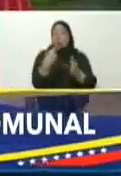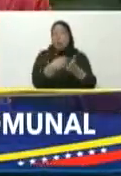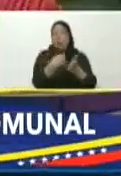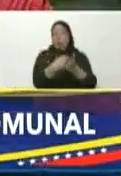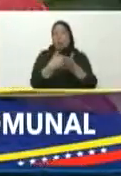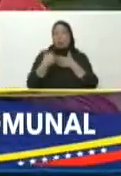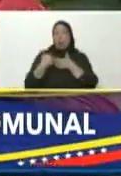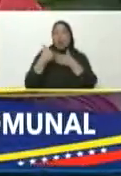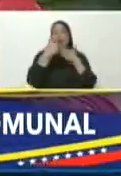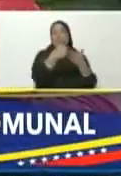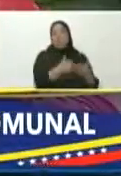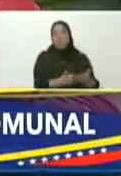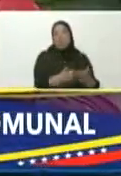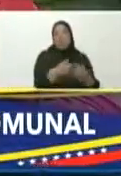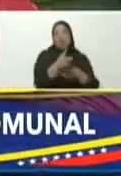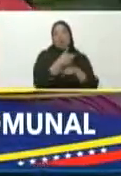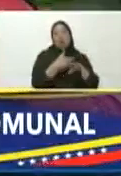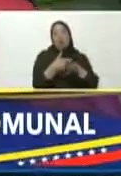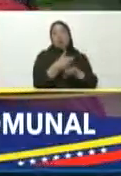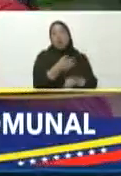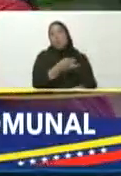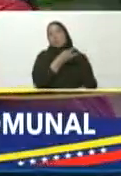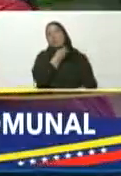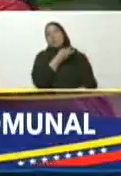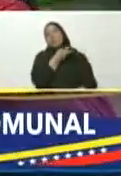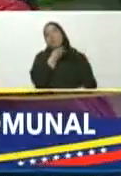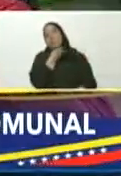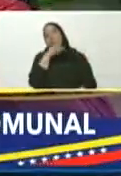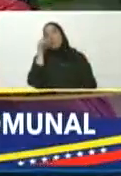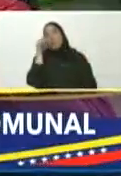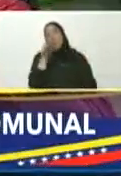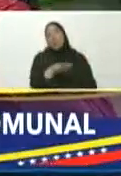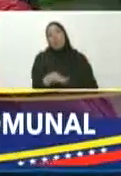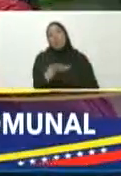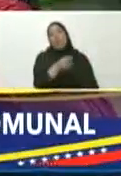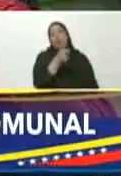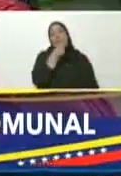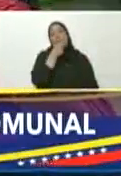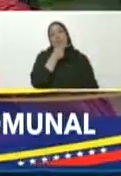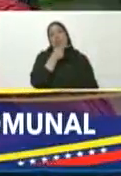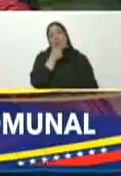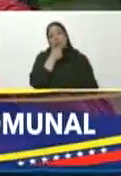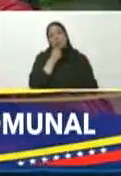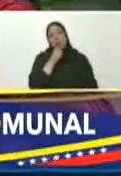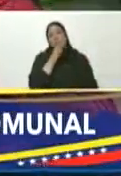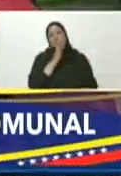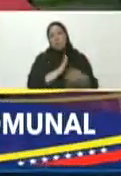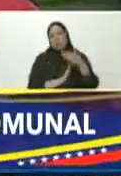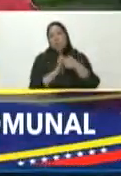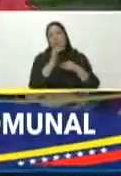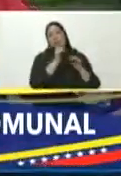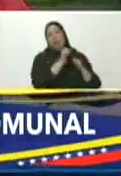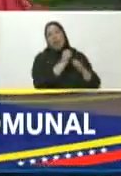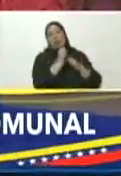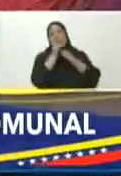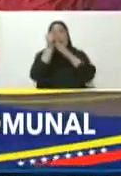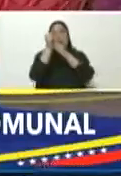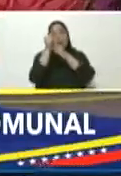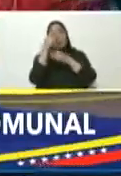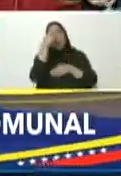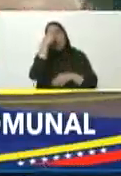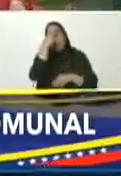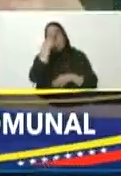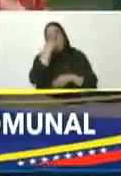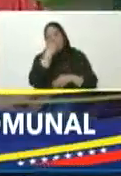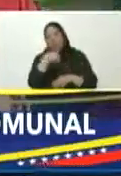final yo soy gobernador, presidente, es por este pueblo heroico, es por el pueblo del sur de Valencia, por los más humildes que